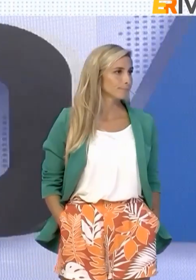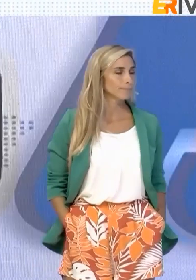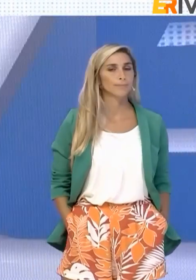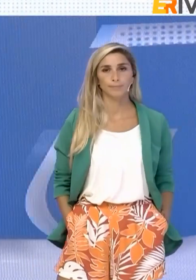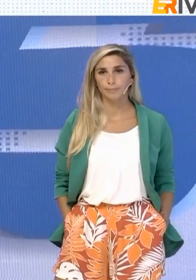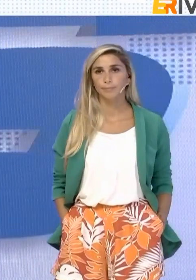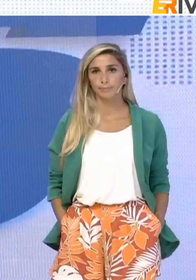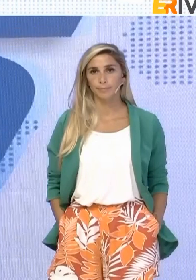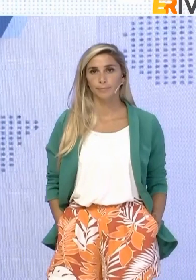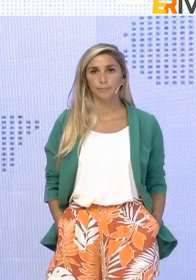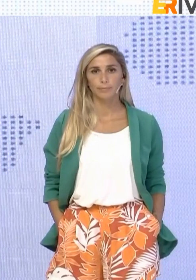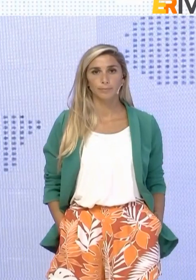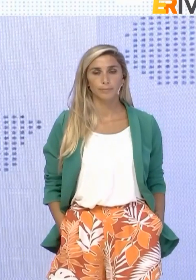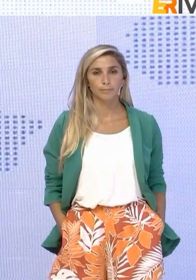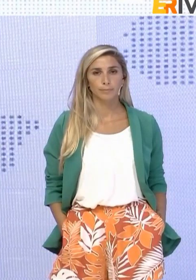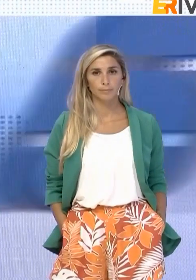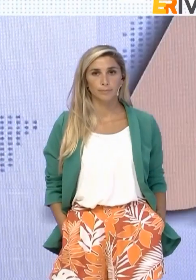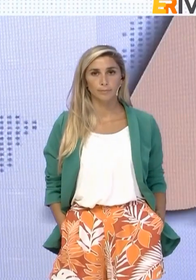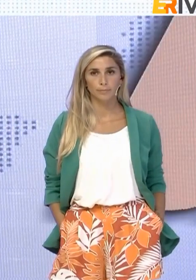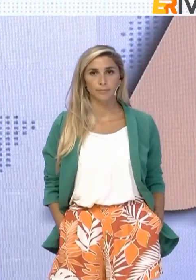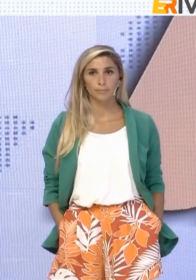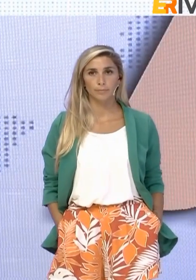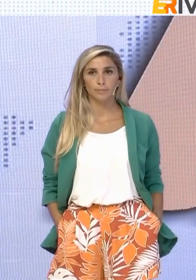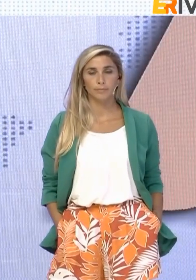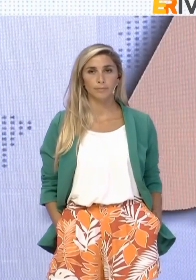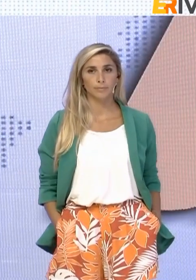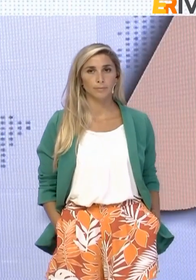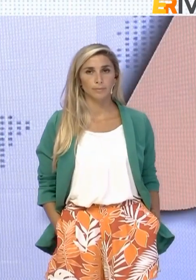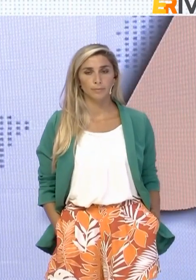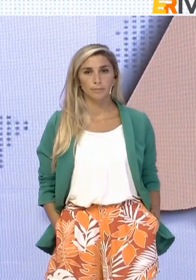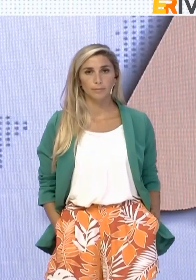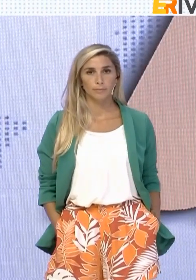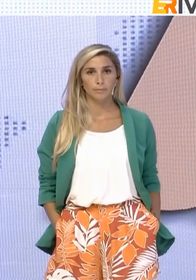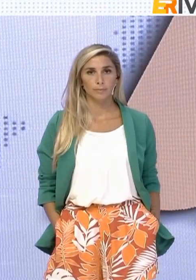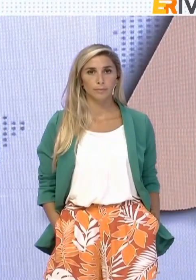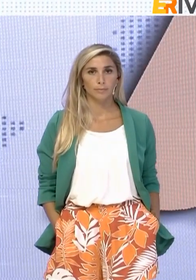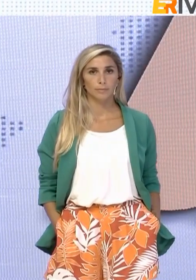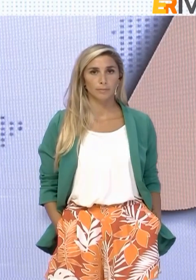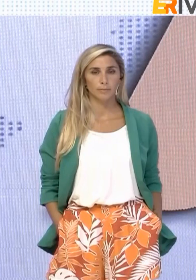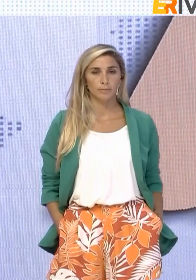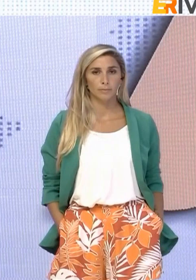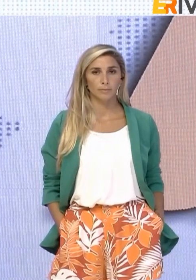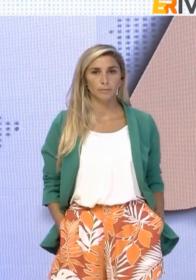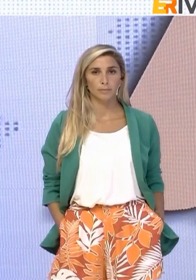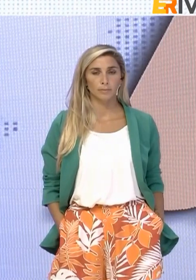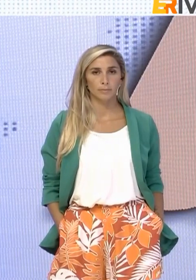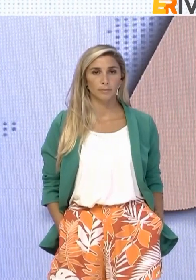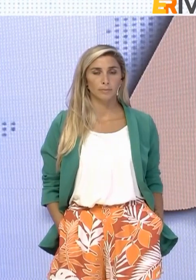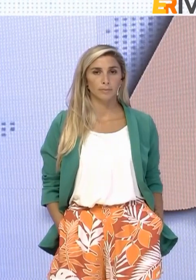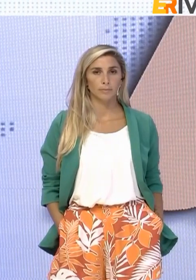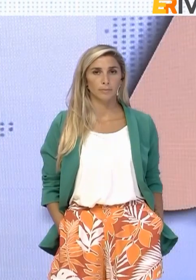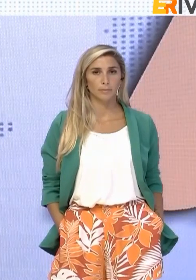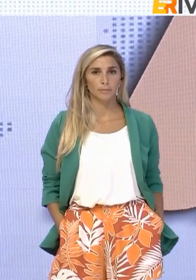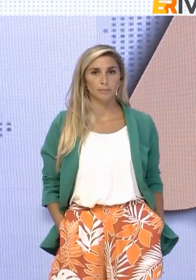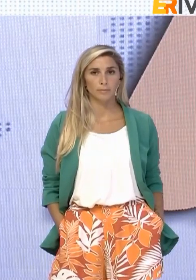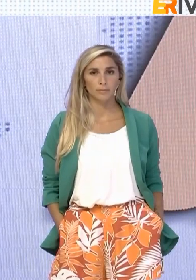social. Sí, sí. De ahí hemos transitado, hemos escuchado y he visto denuncias hasta brindame los